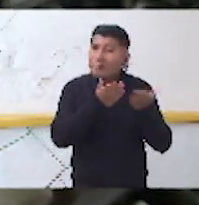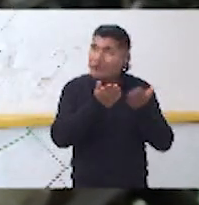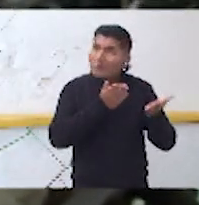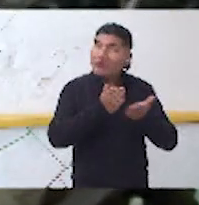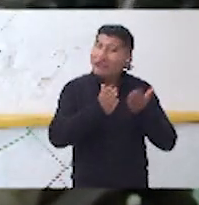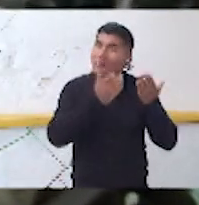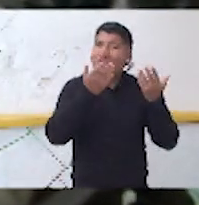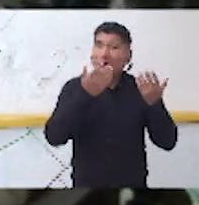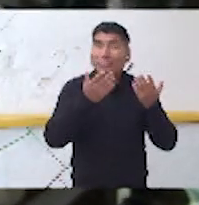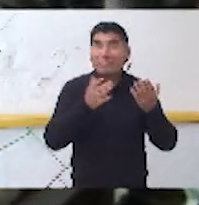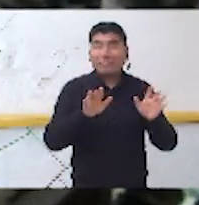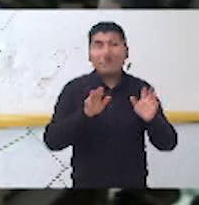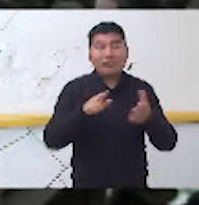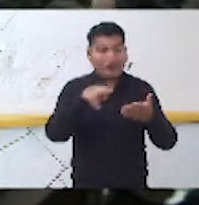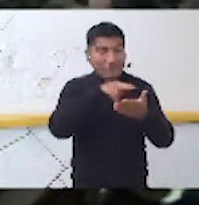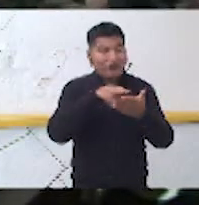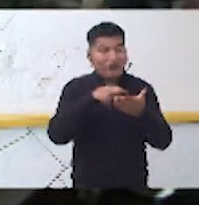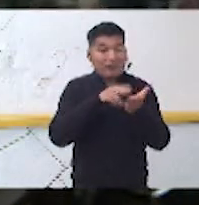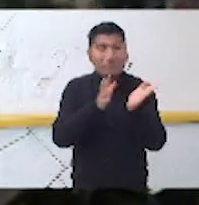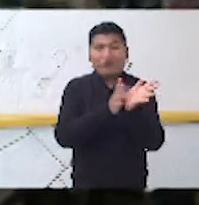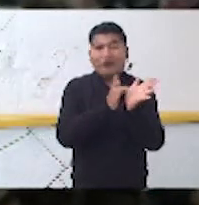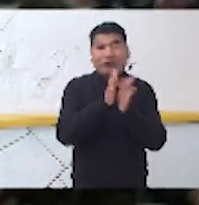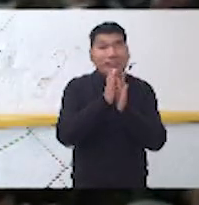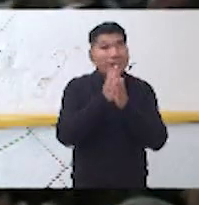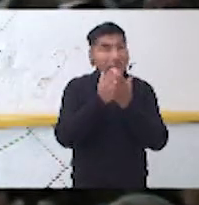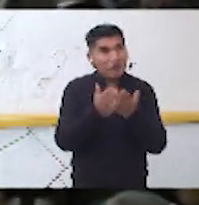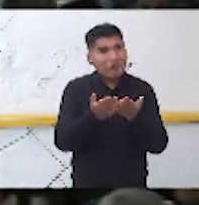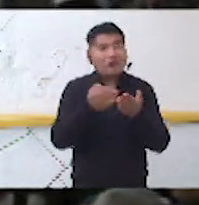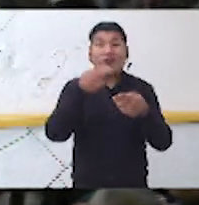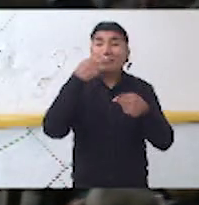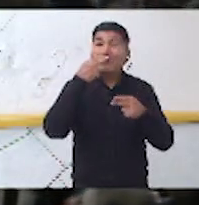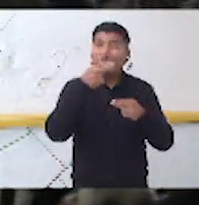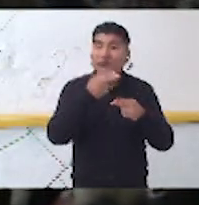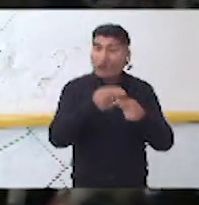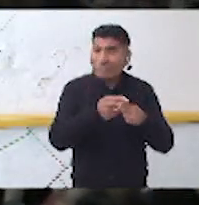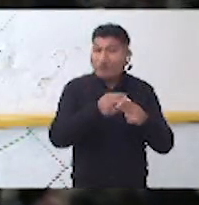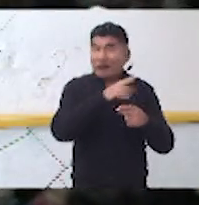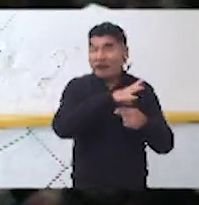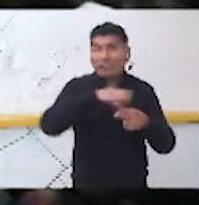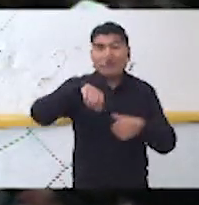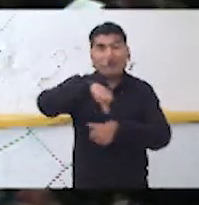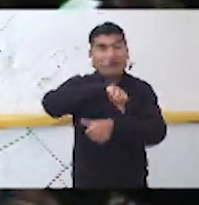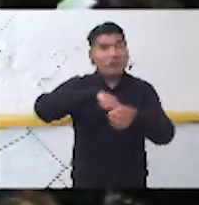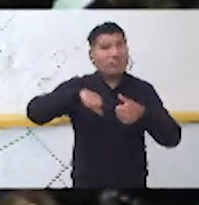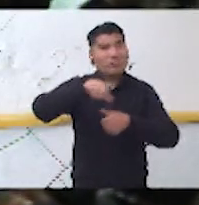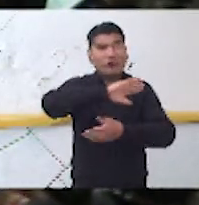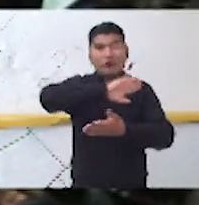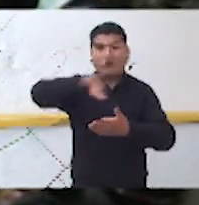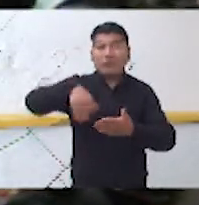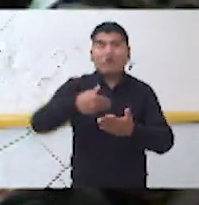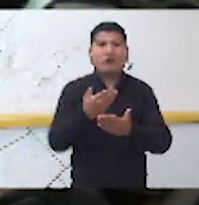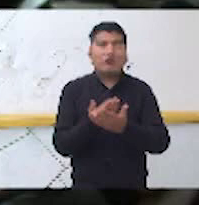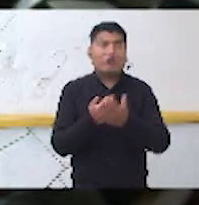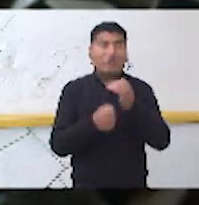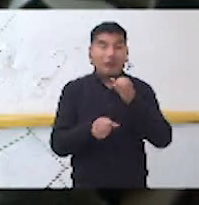la celebración de la liturgia de las horas en nombre y en comunión con toda la